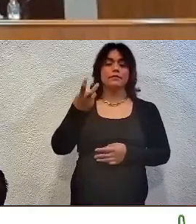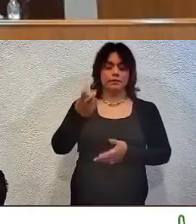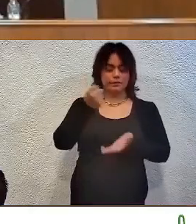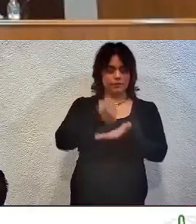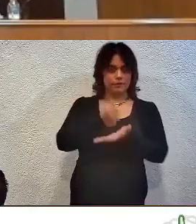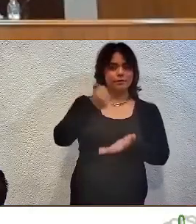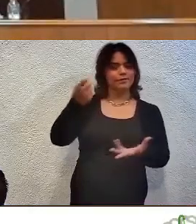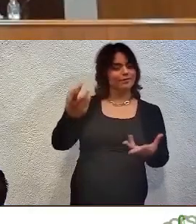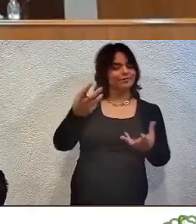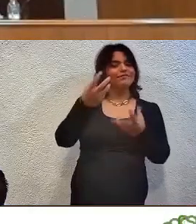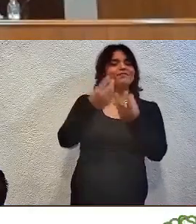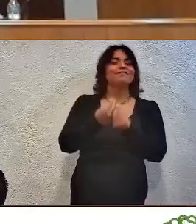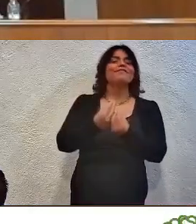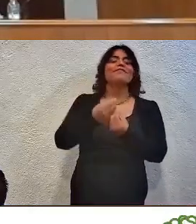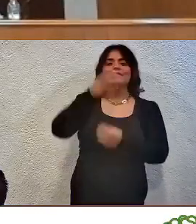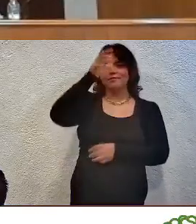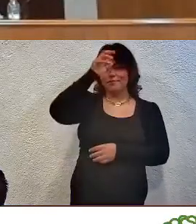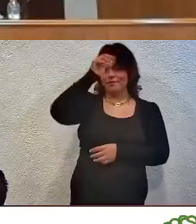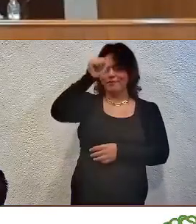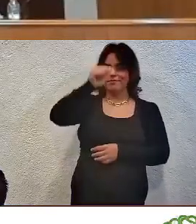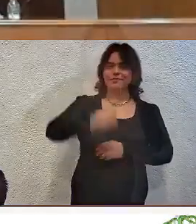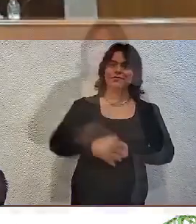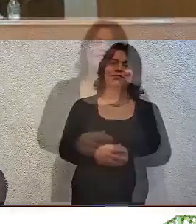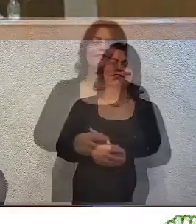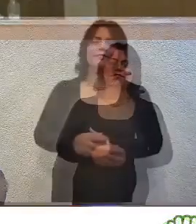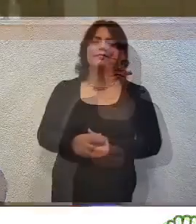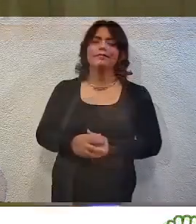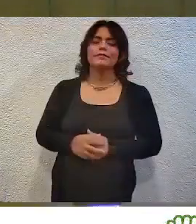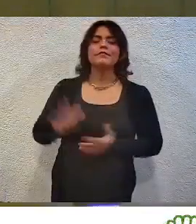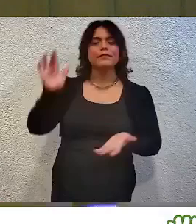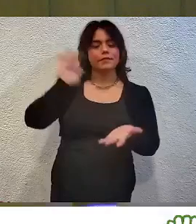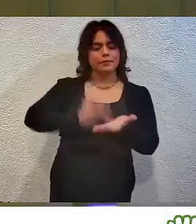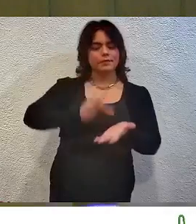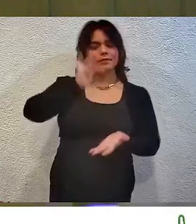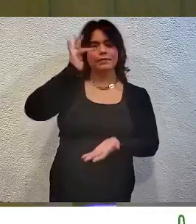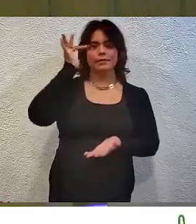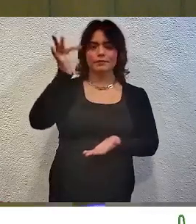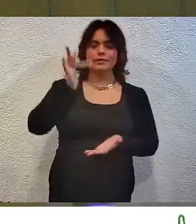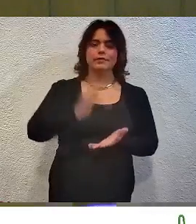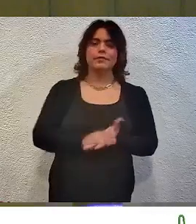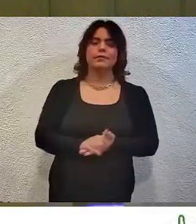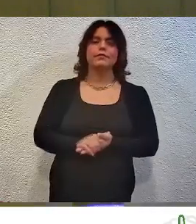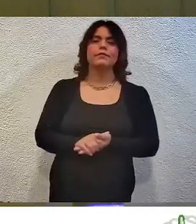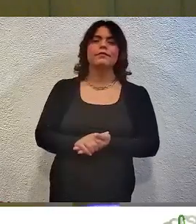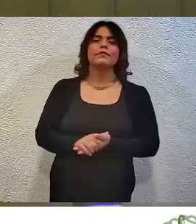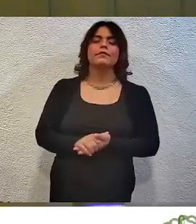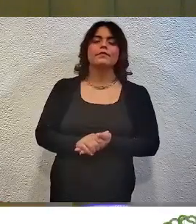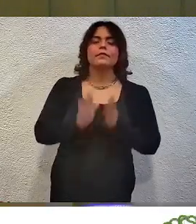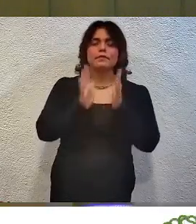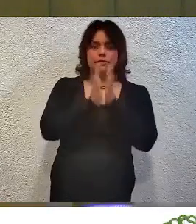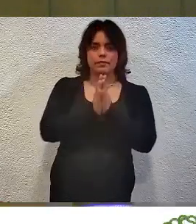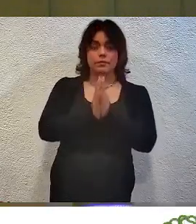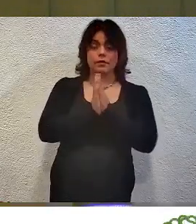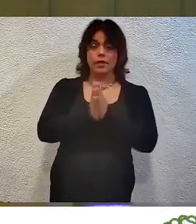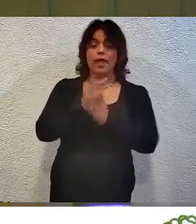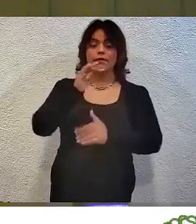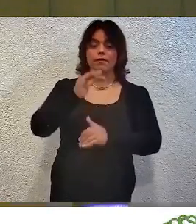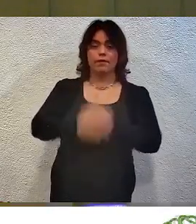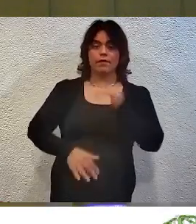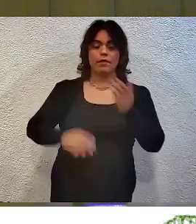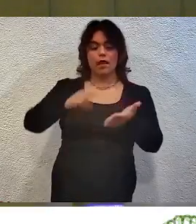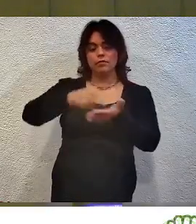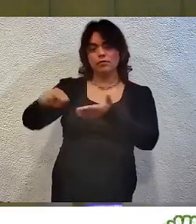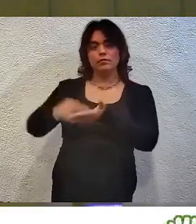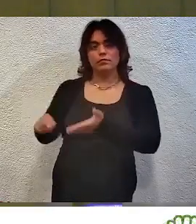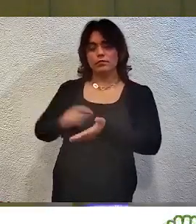por unanimidad de votos de magistrados presentes. Gracias, señor secretario. En consecuencia, le solicito recabar las firmas a la